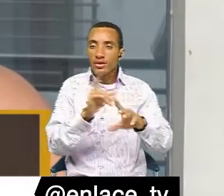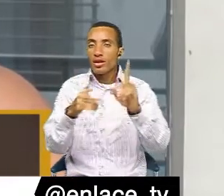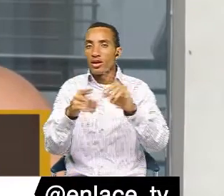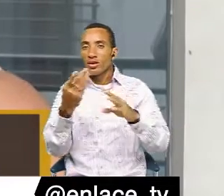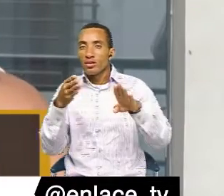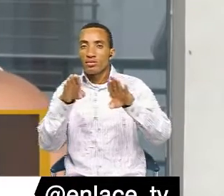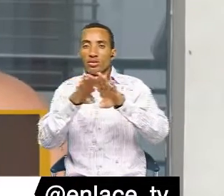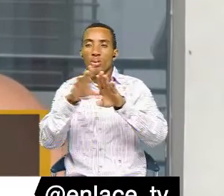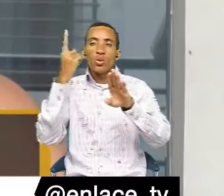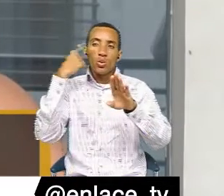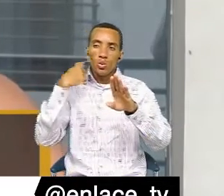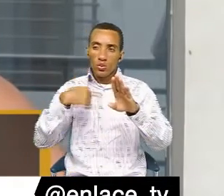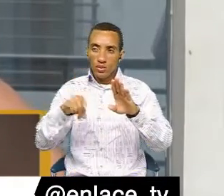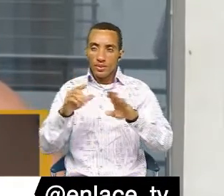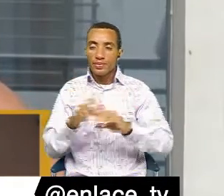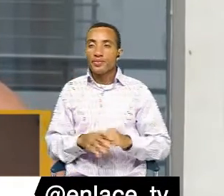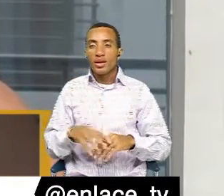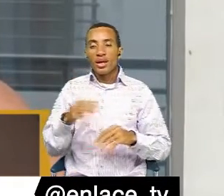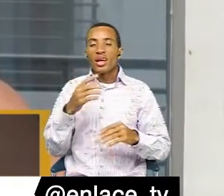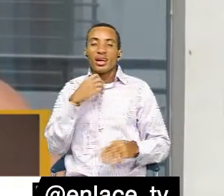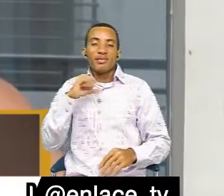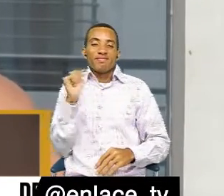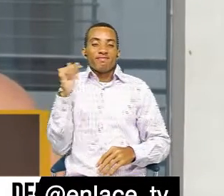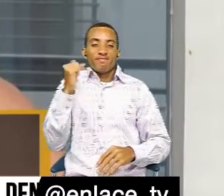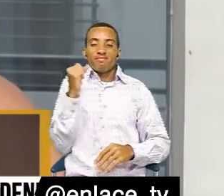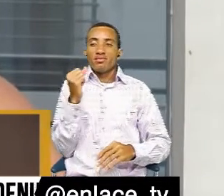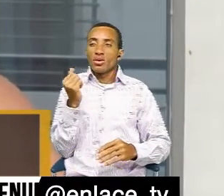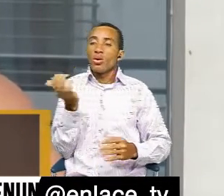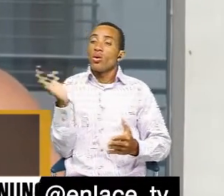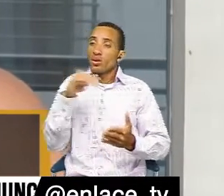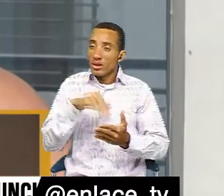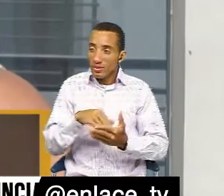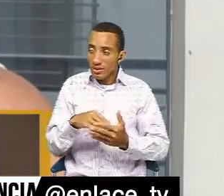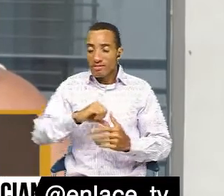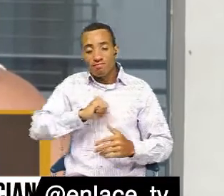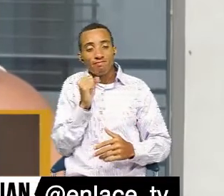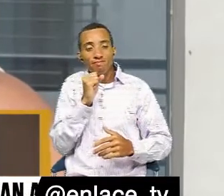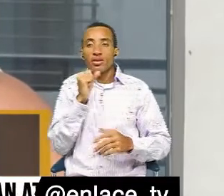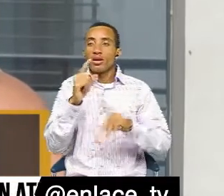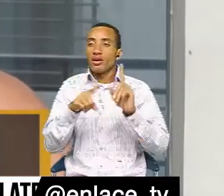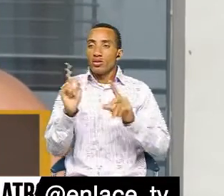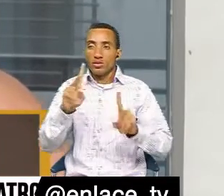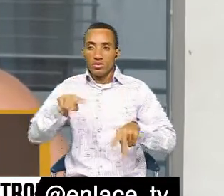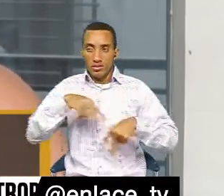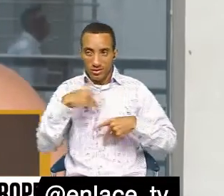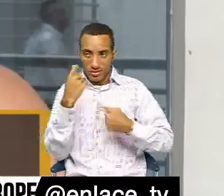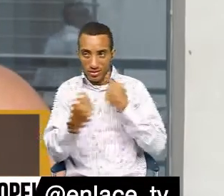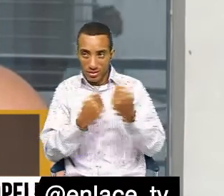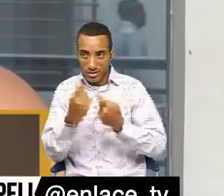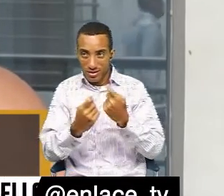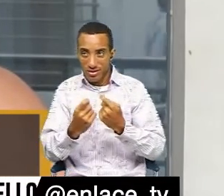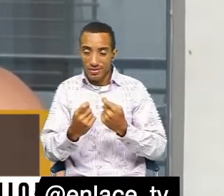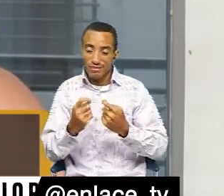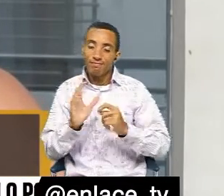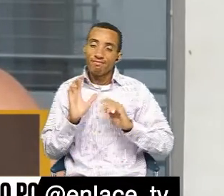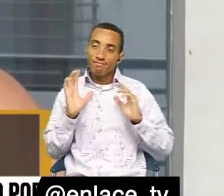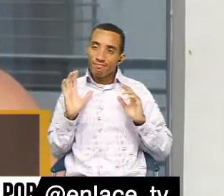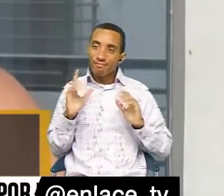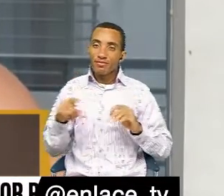por un día y pues la desobediencia y la reincidencia de algunos comerciantes de establecimientos, sobre todo que